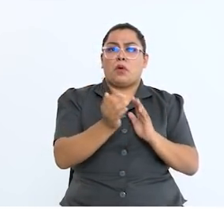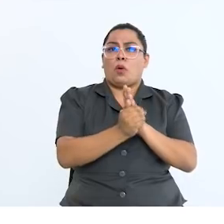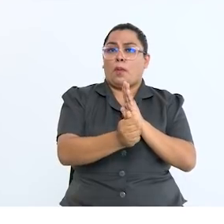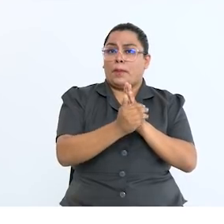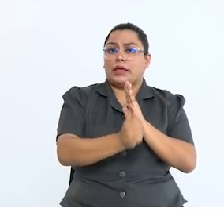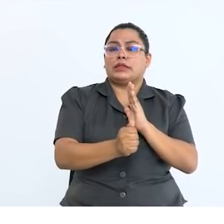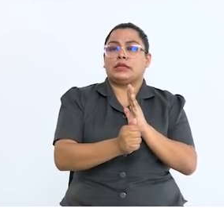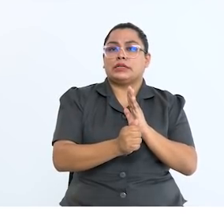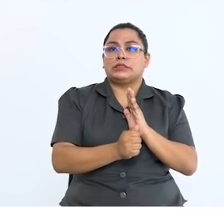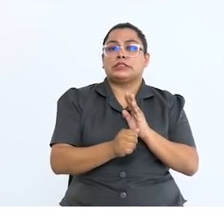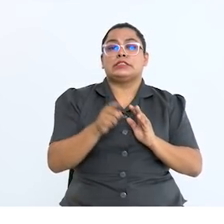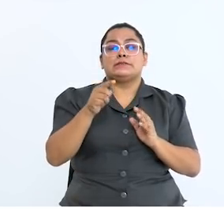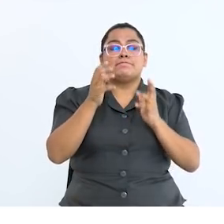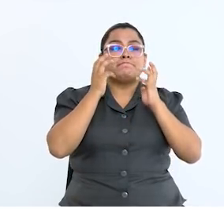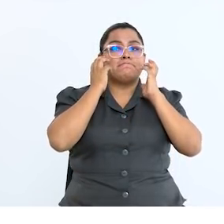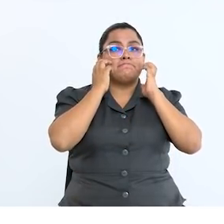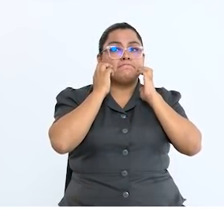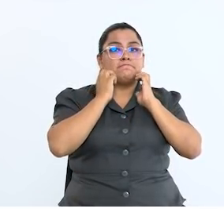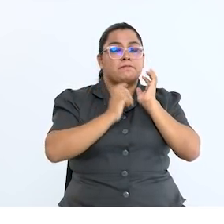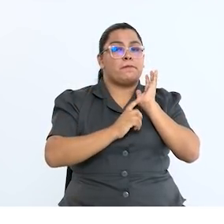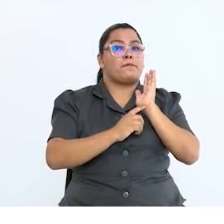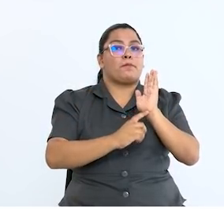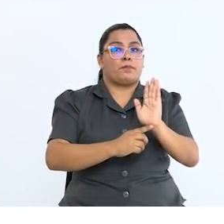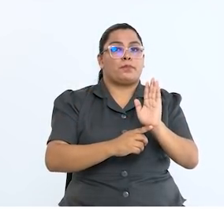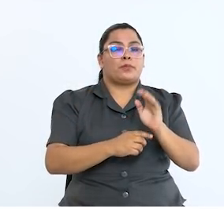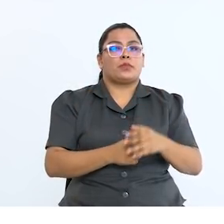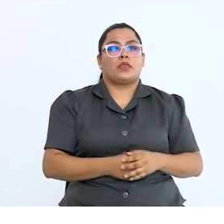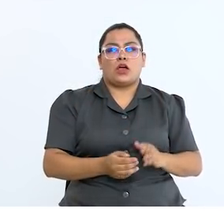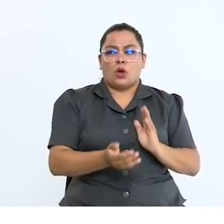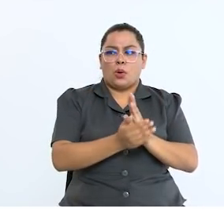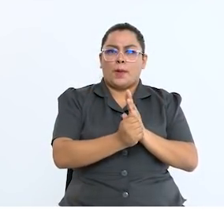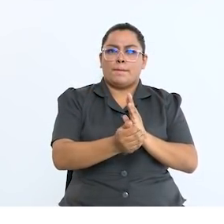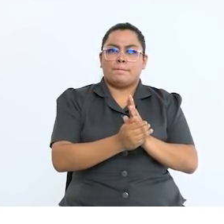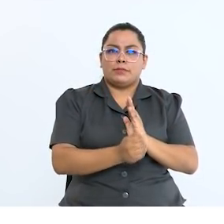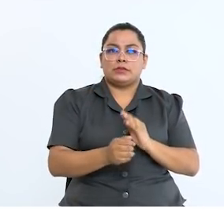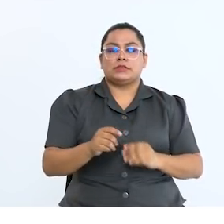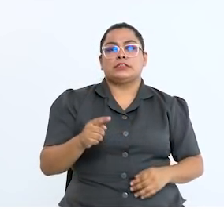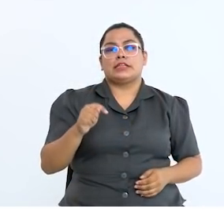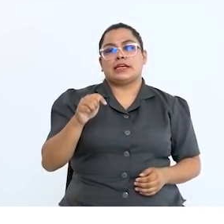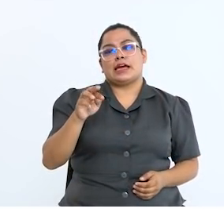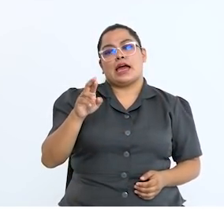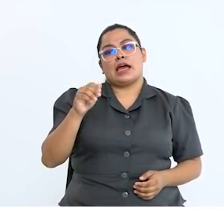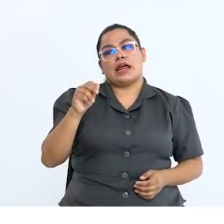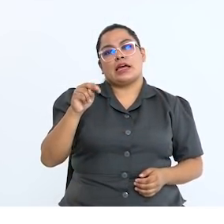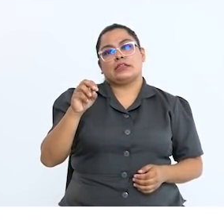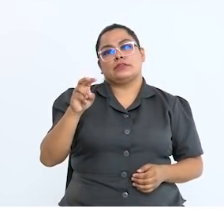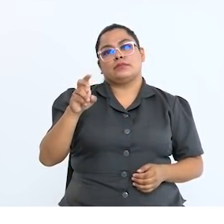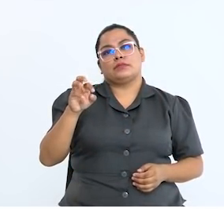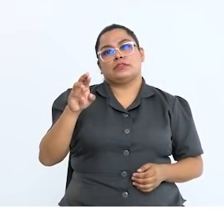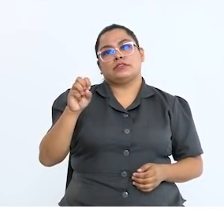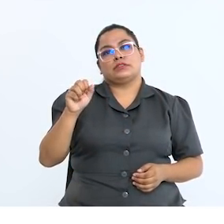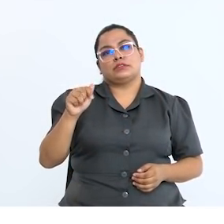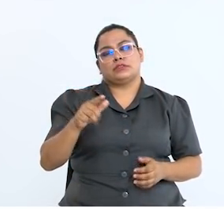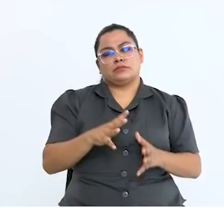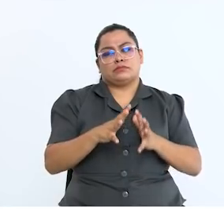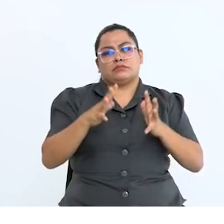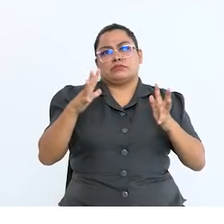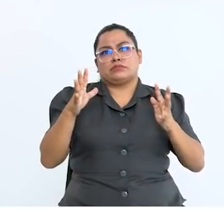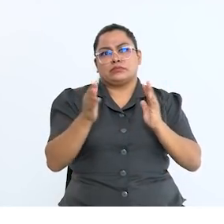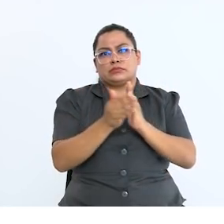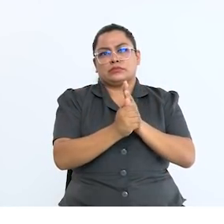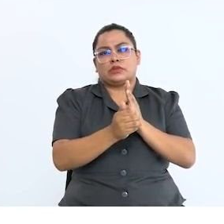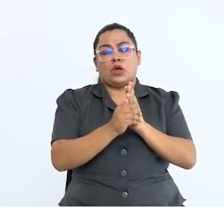es por competencias, y esto se garantiza en lo siguiente. Competencias transversales,